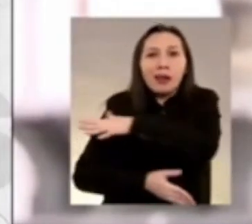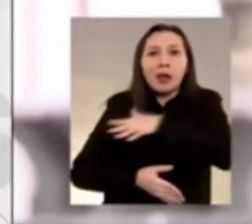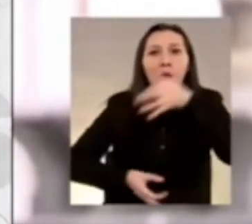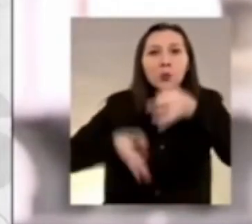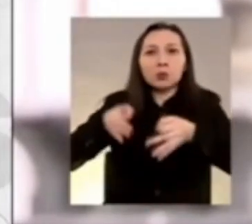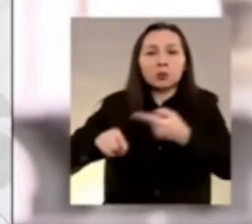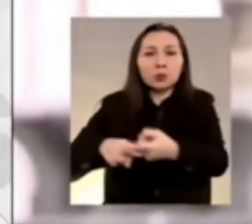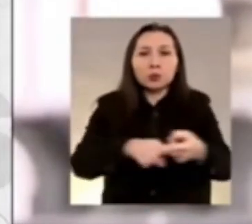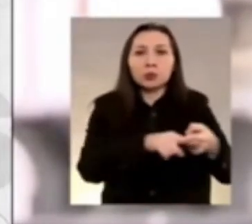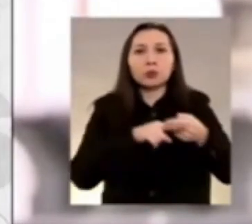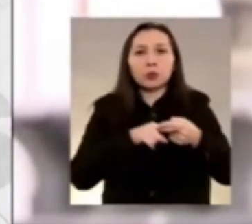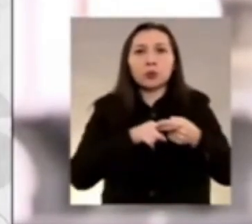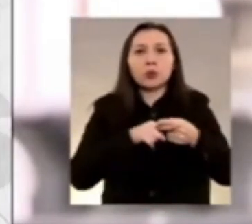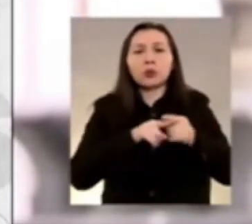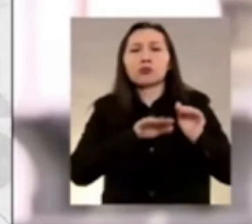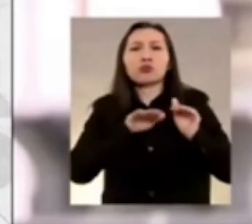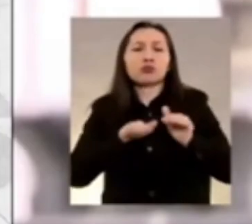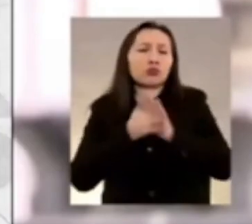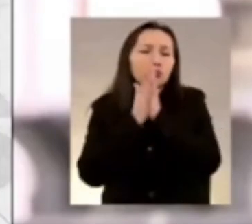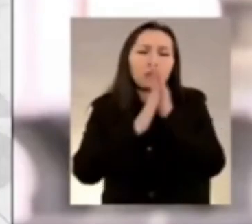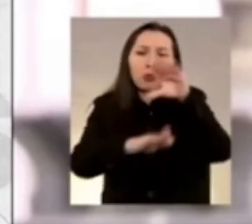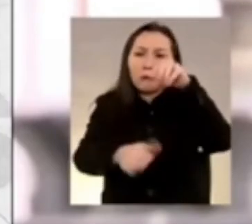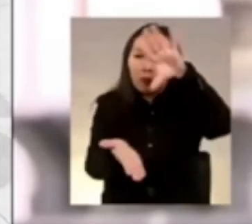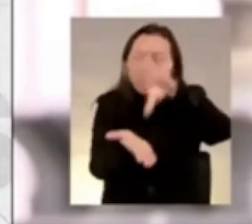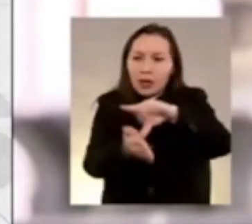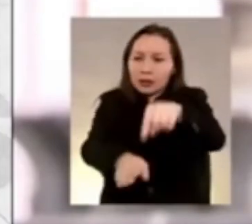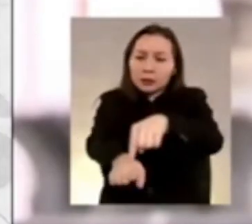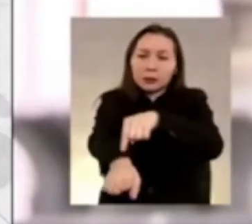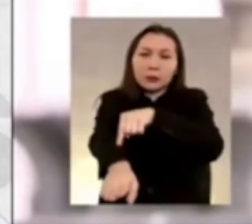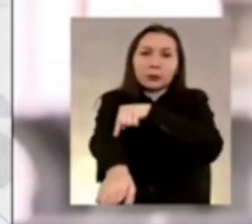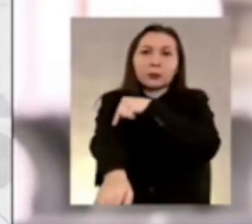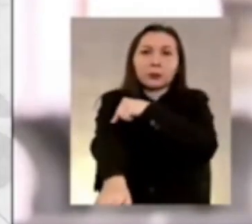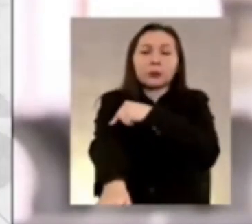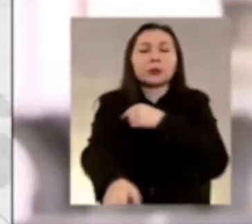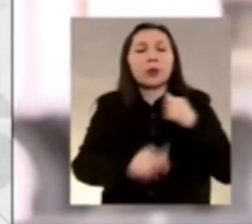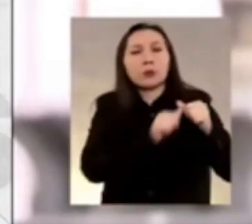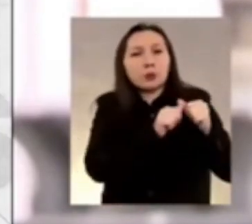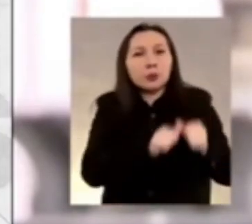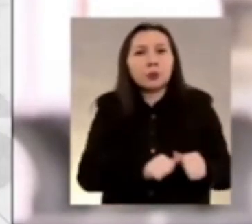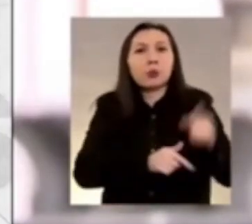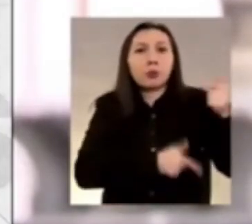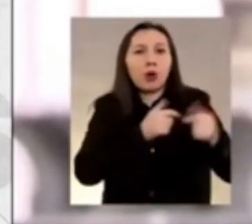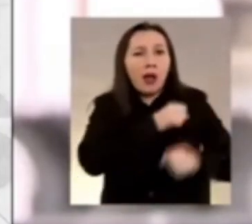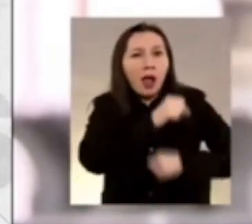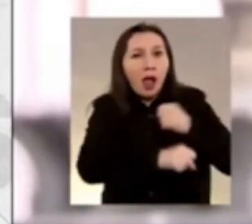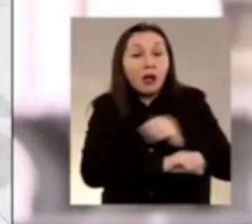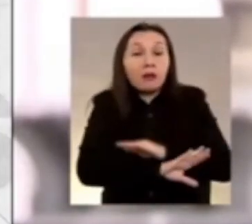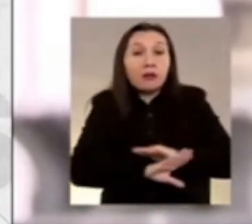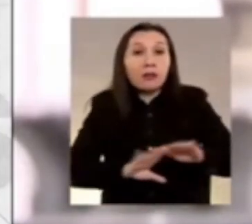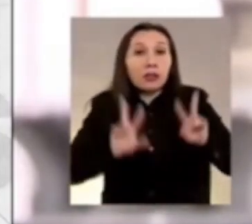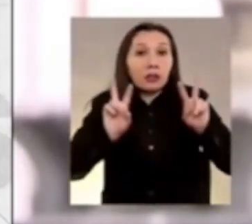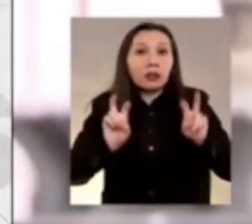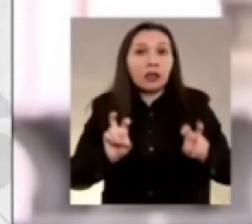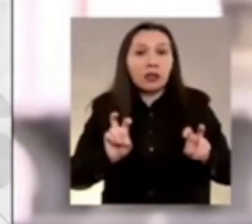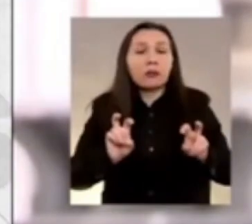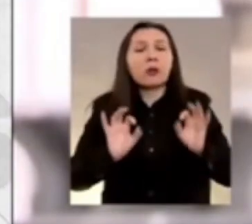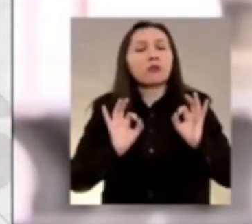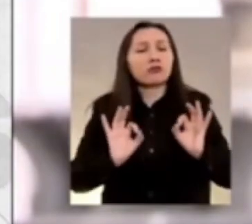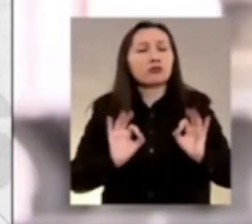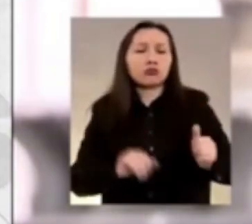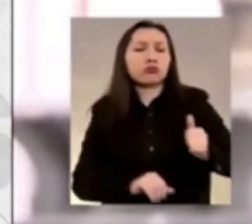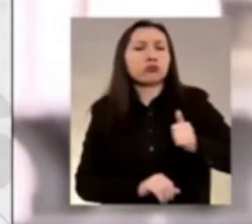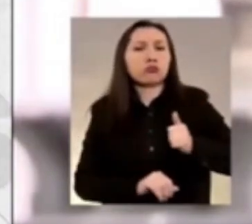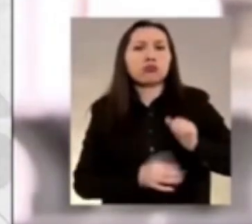justicia social por todo el país, en una trayectoria política por décadas que culminó